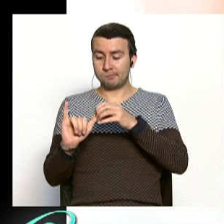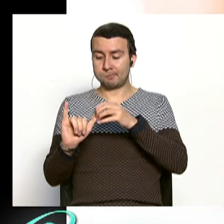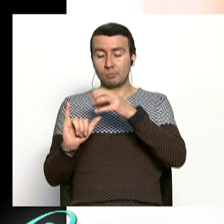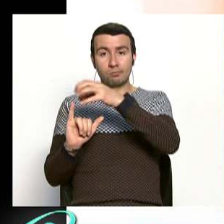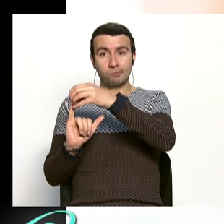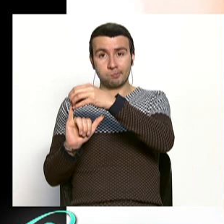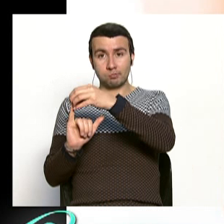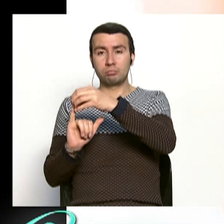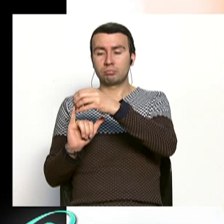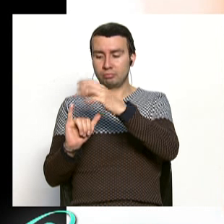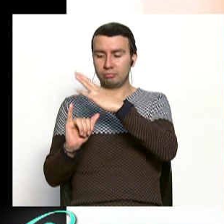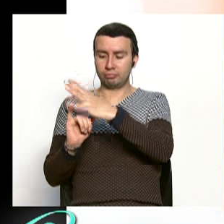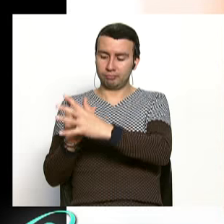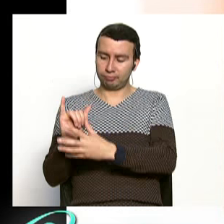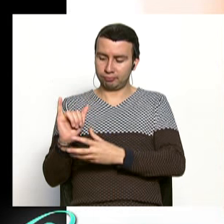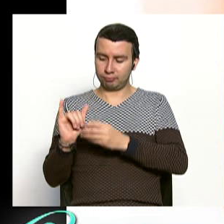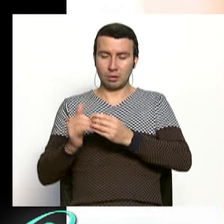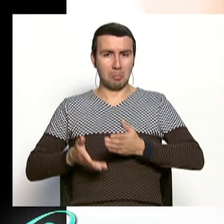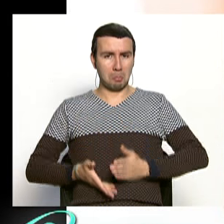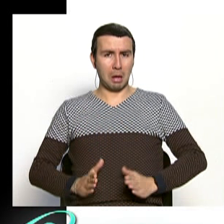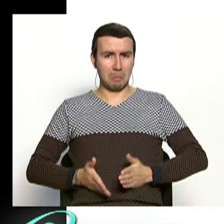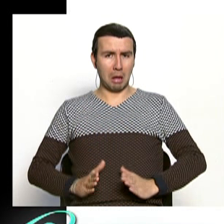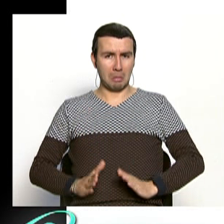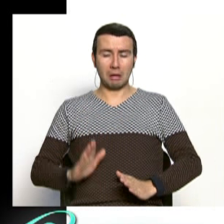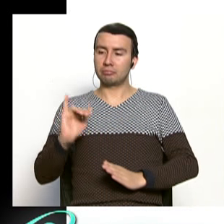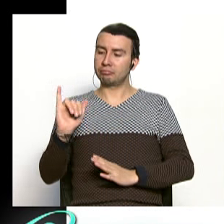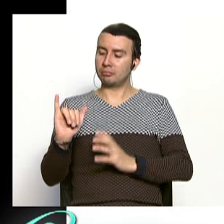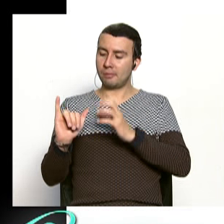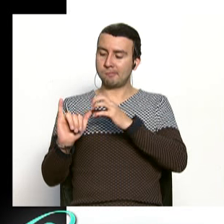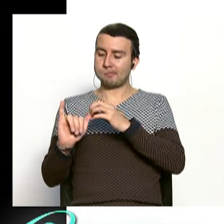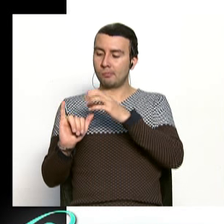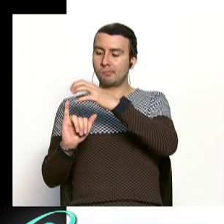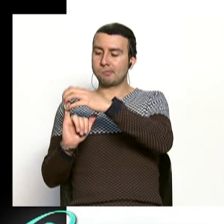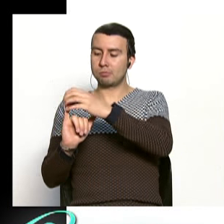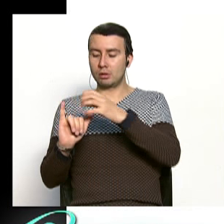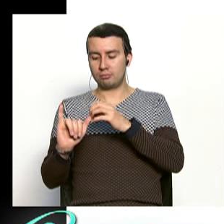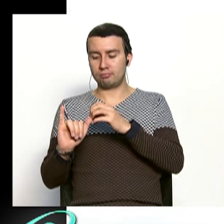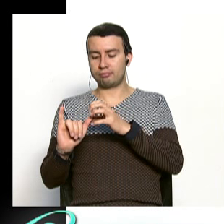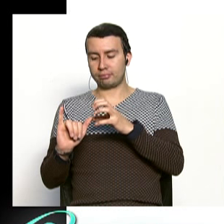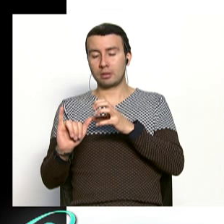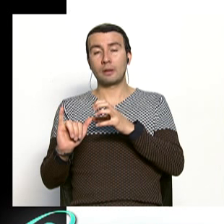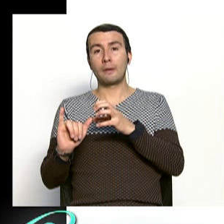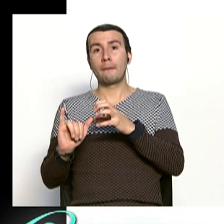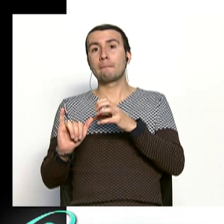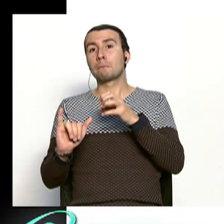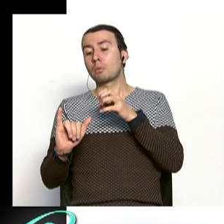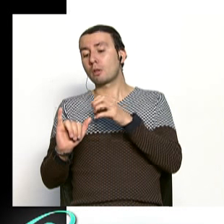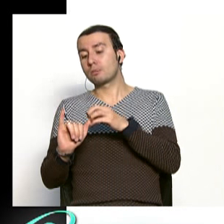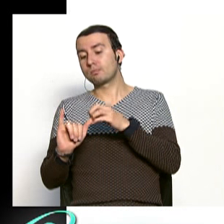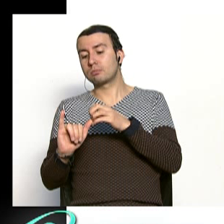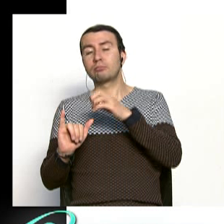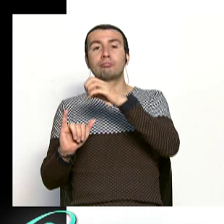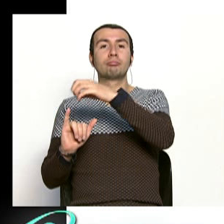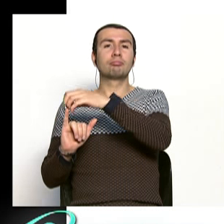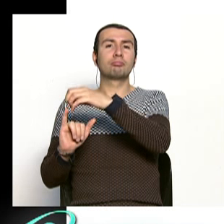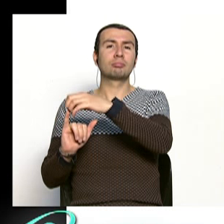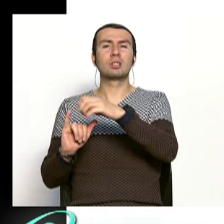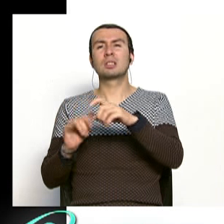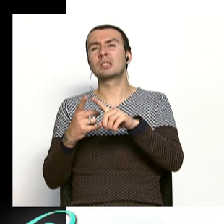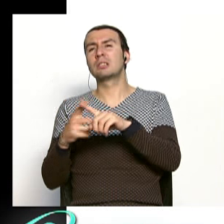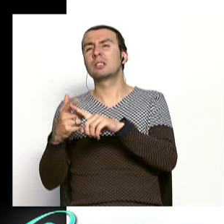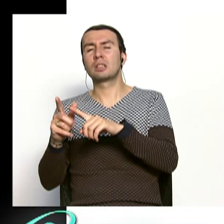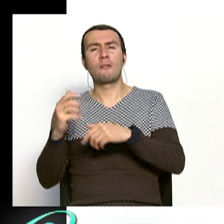los órganos reproductivos que tiene una inervación muy rica y y hay diferentes enfermedades que pueden afectar los